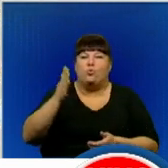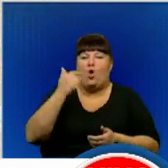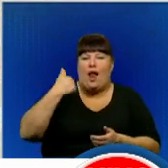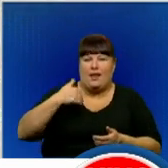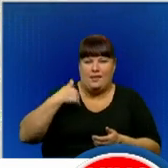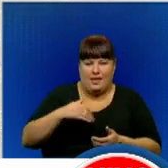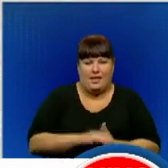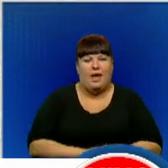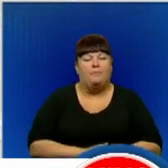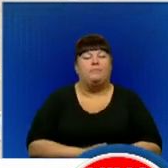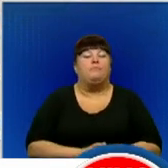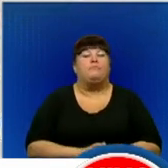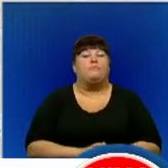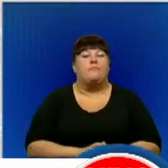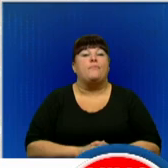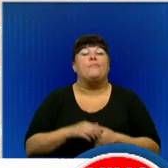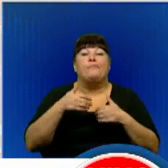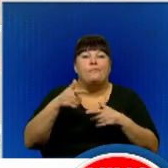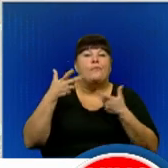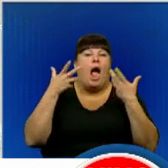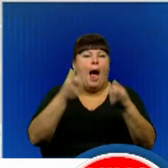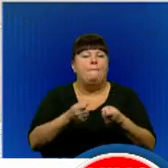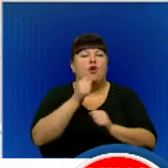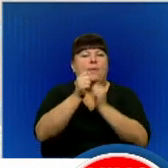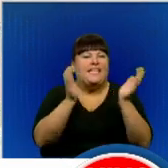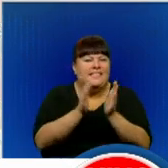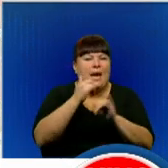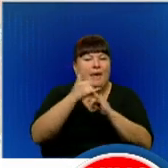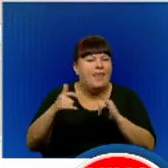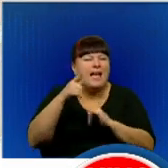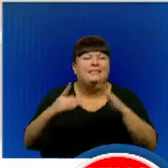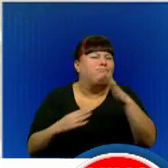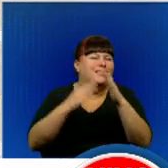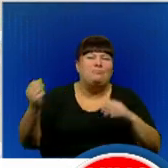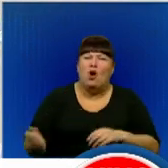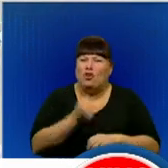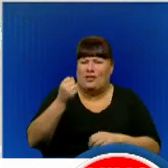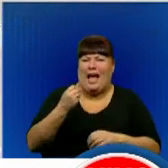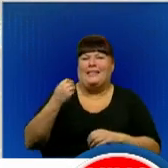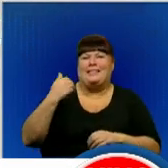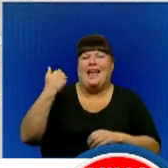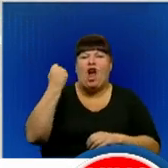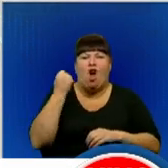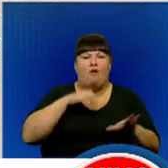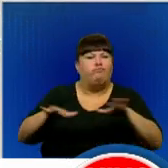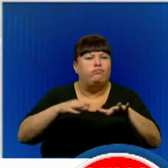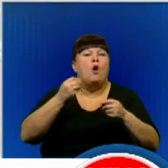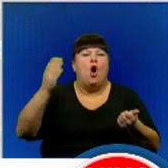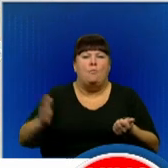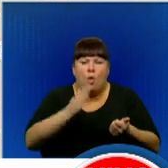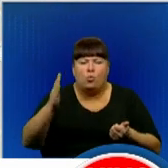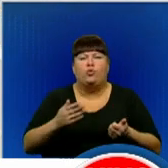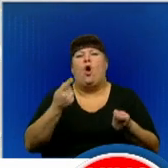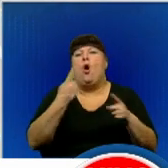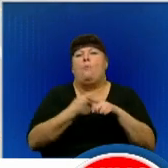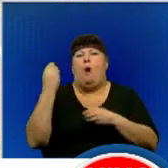país a partir del apoyo de las pymes que son una rueda central de nuestra economía con lo que producen por